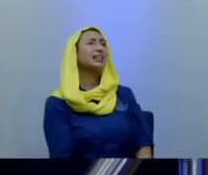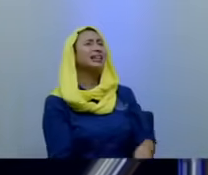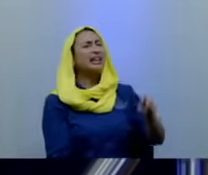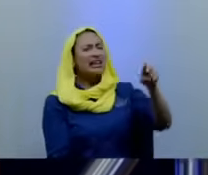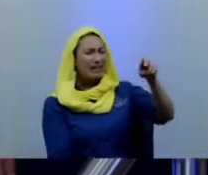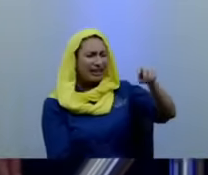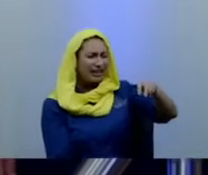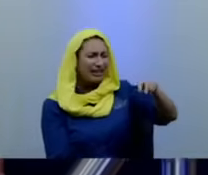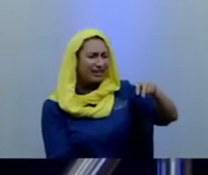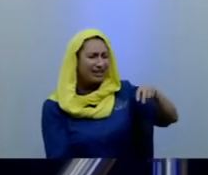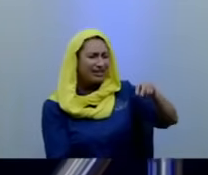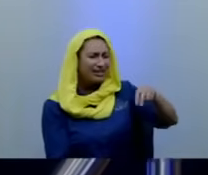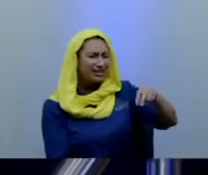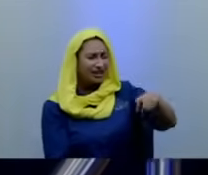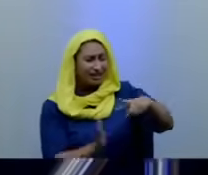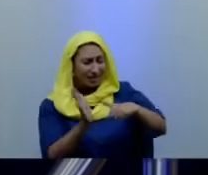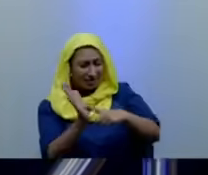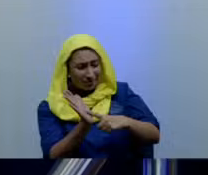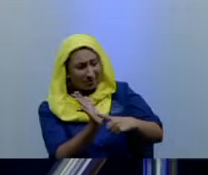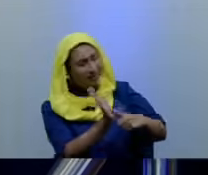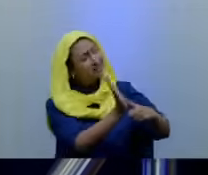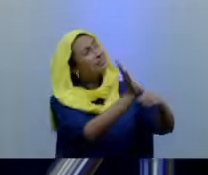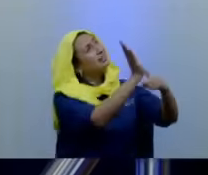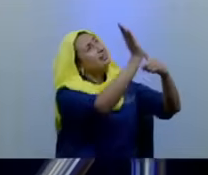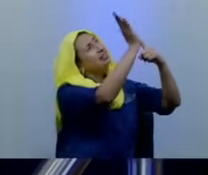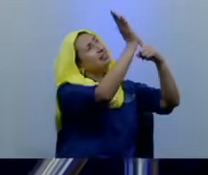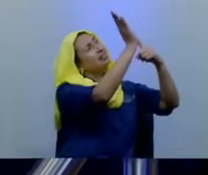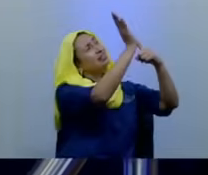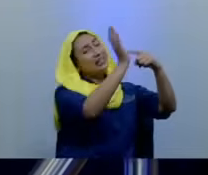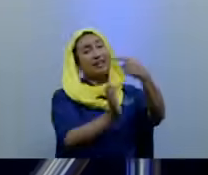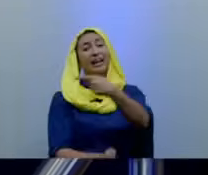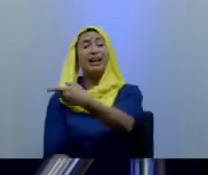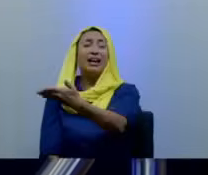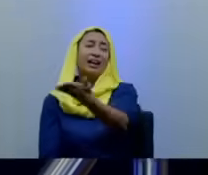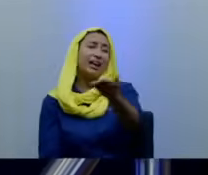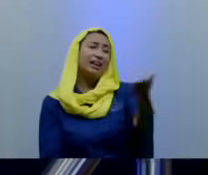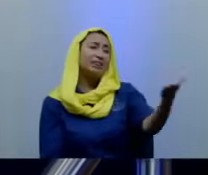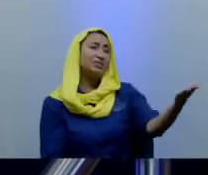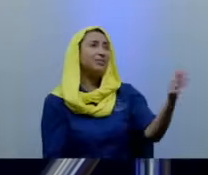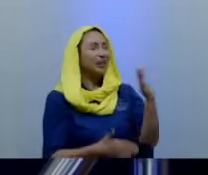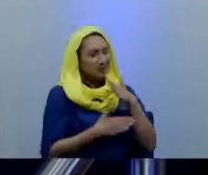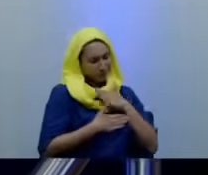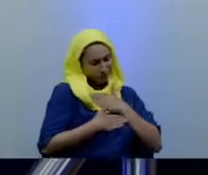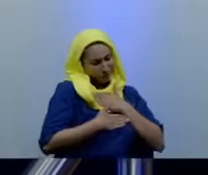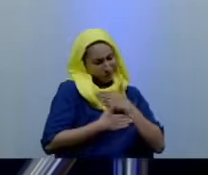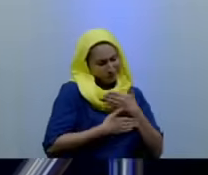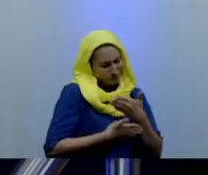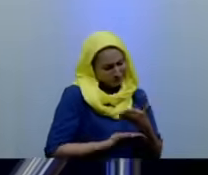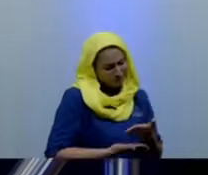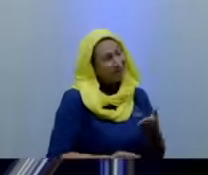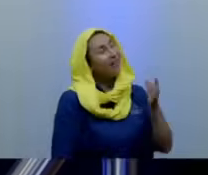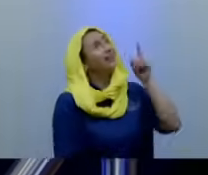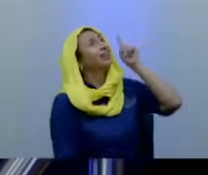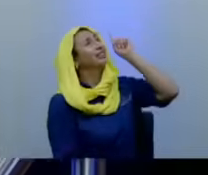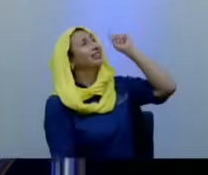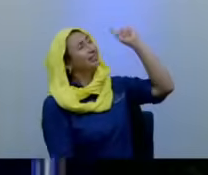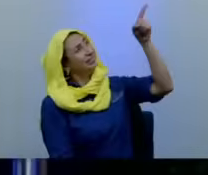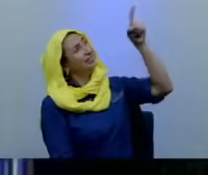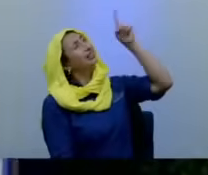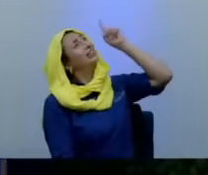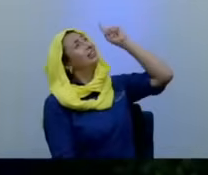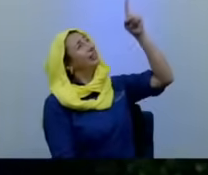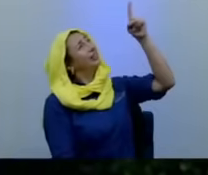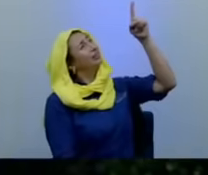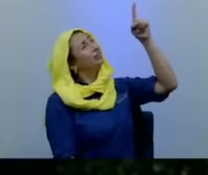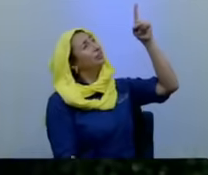peticiones que están presentando. Ellos puedan estar confiados plenamente, porque tienen hermanos